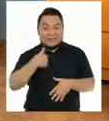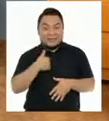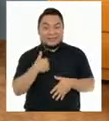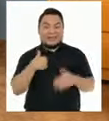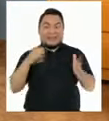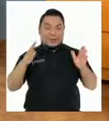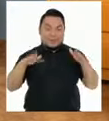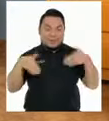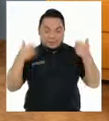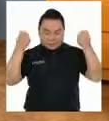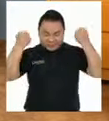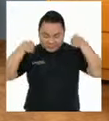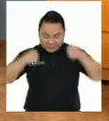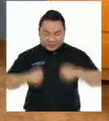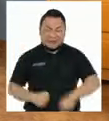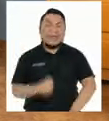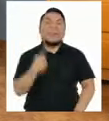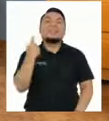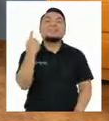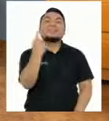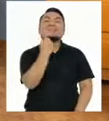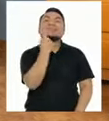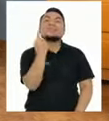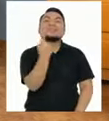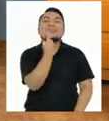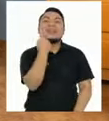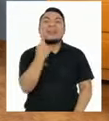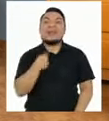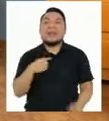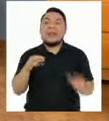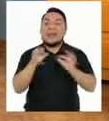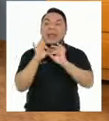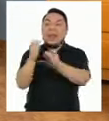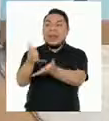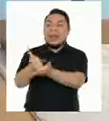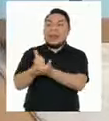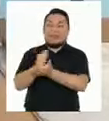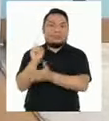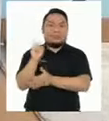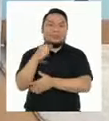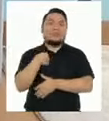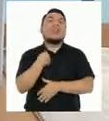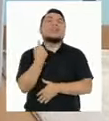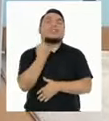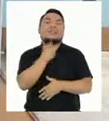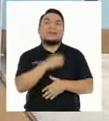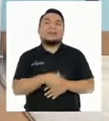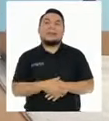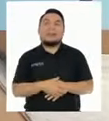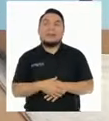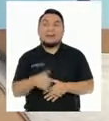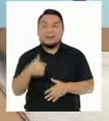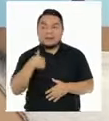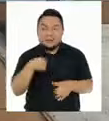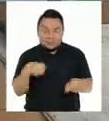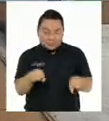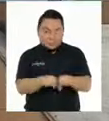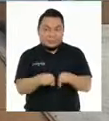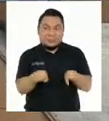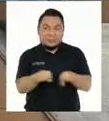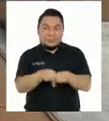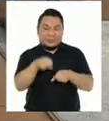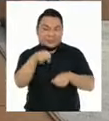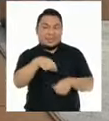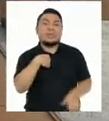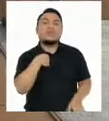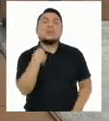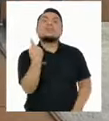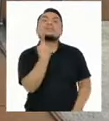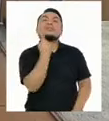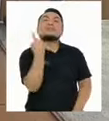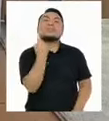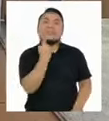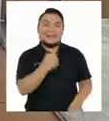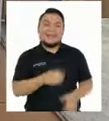cambiar solo, sin que nadie me ayude. Poner los zapatos sola.